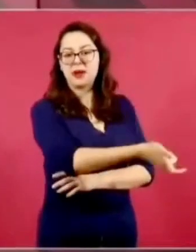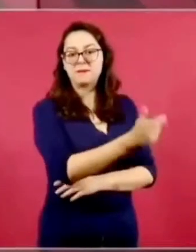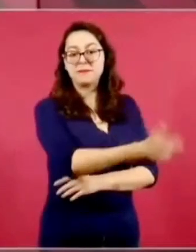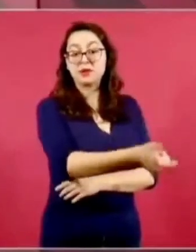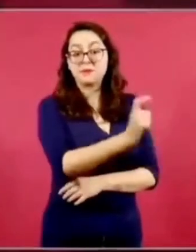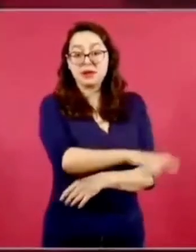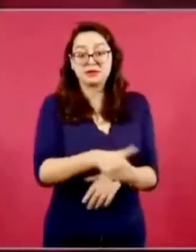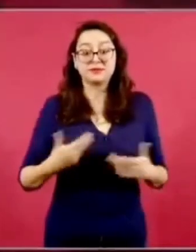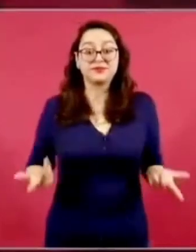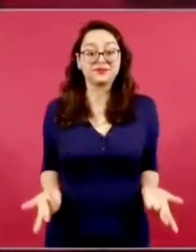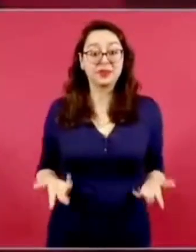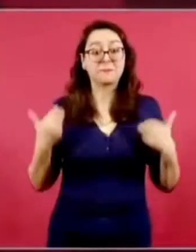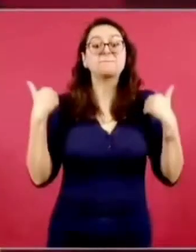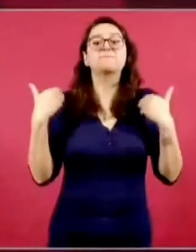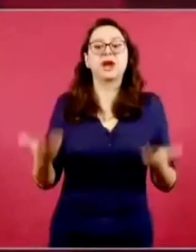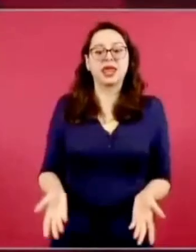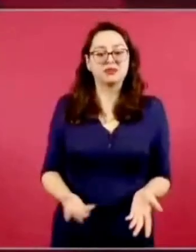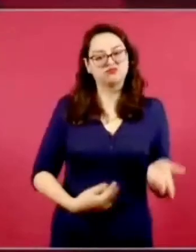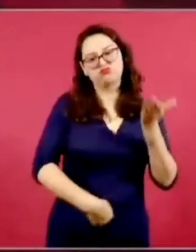Pues para atacarnos.